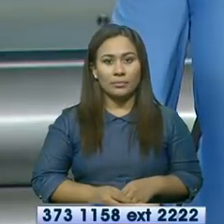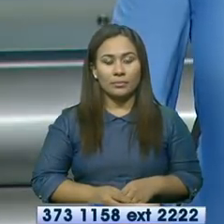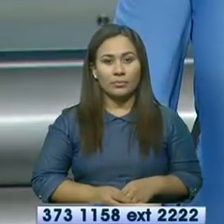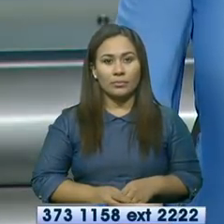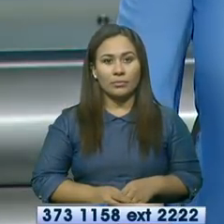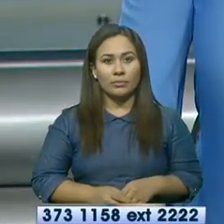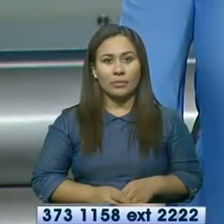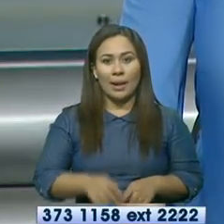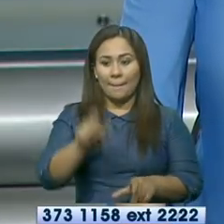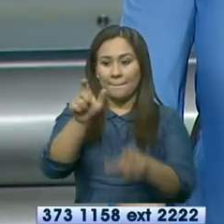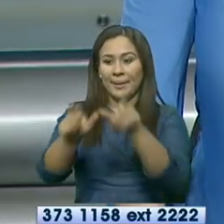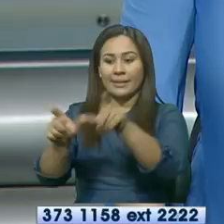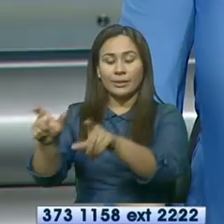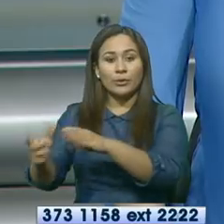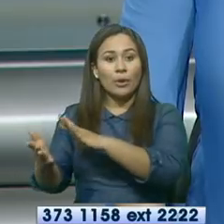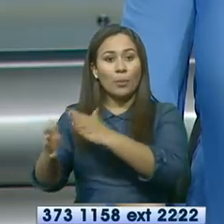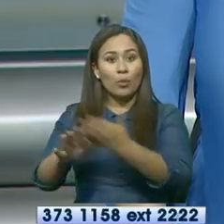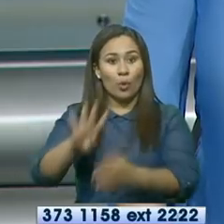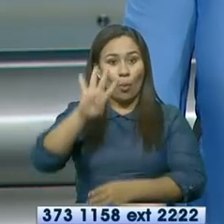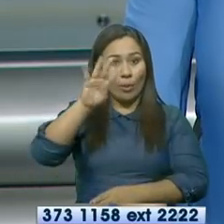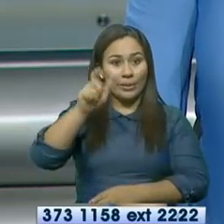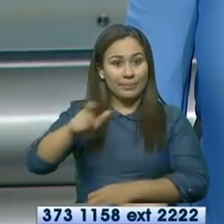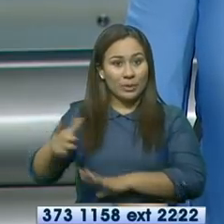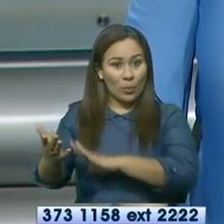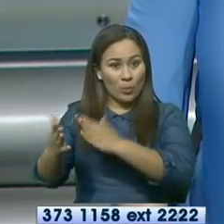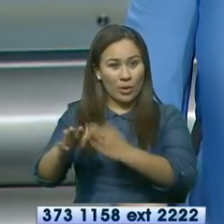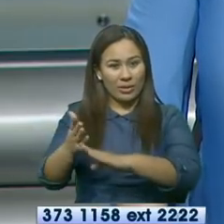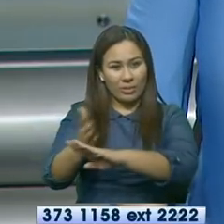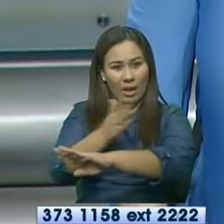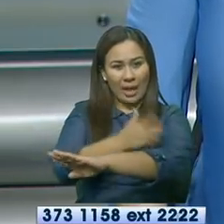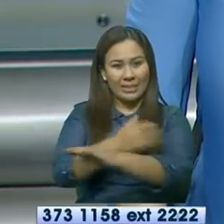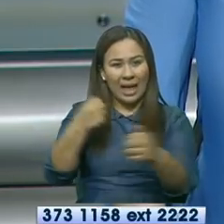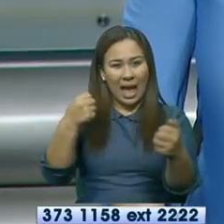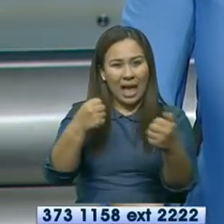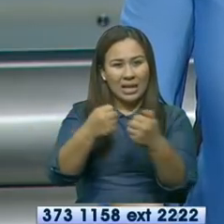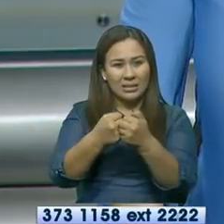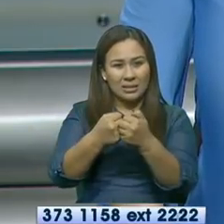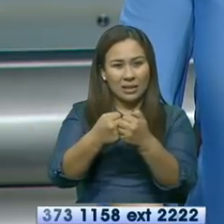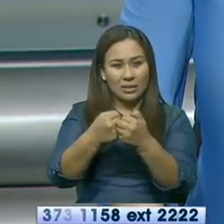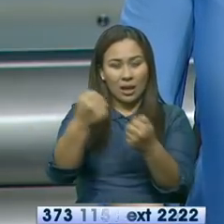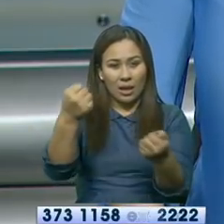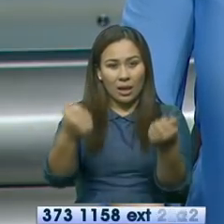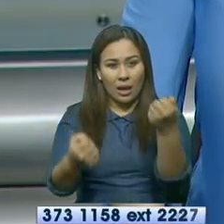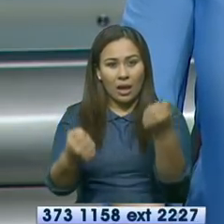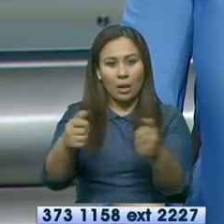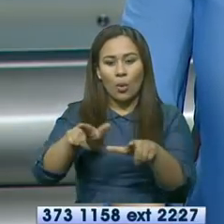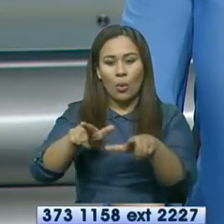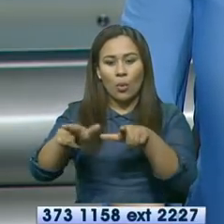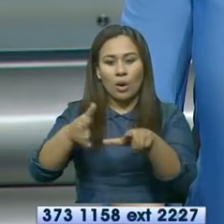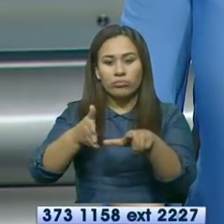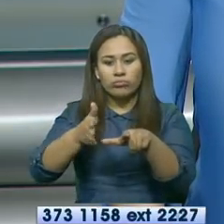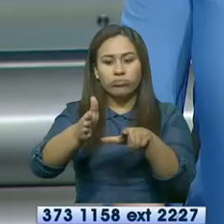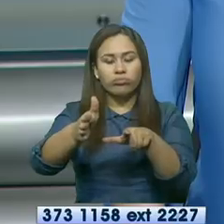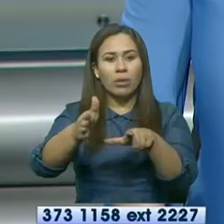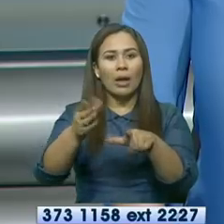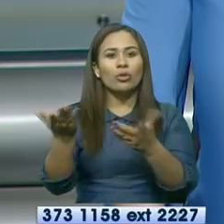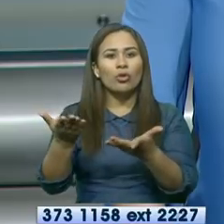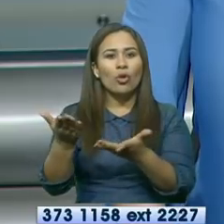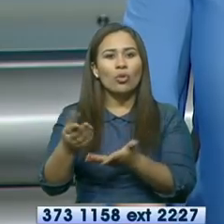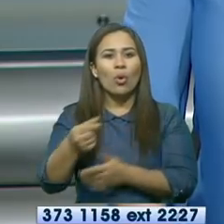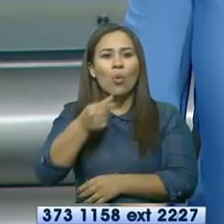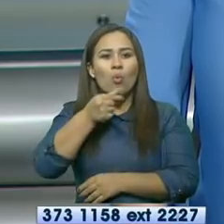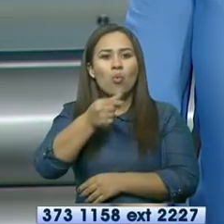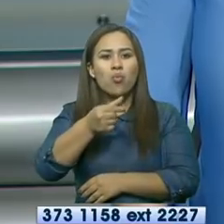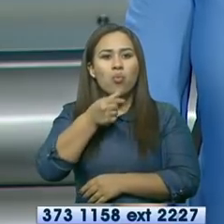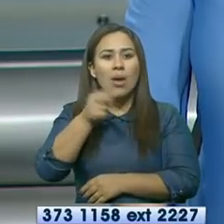los cuerpos de las cuatro personas fallecidas en un accidente de tránsito ocurrido en la cooperativa unión de bananeros desde el guasmo sur